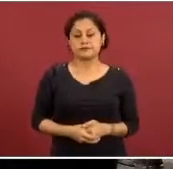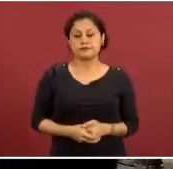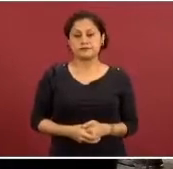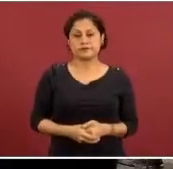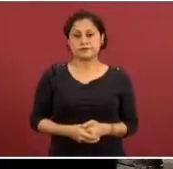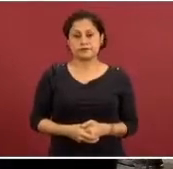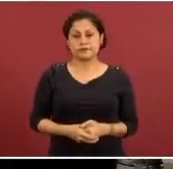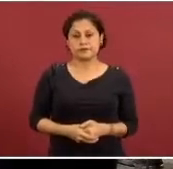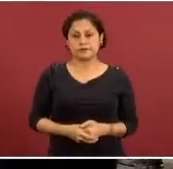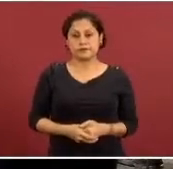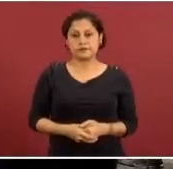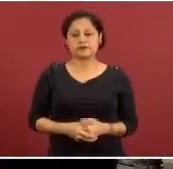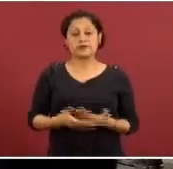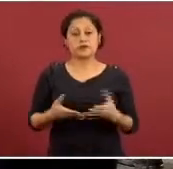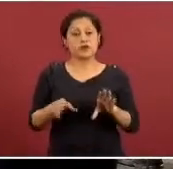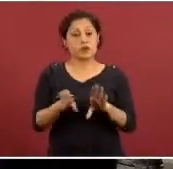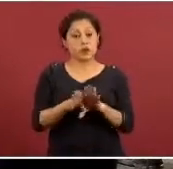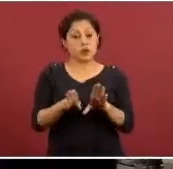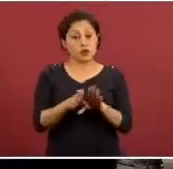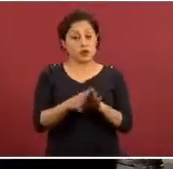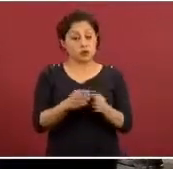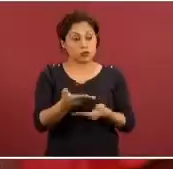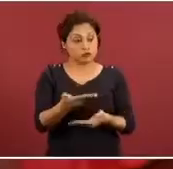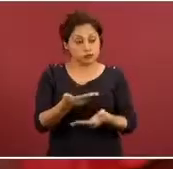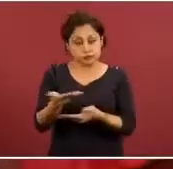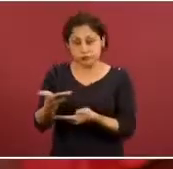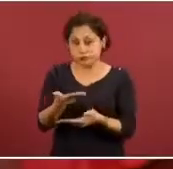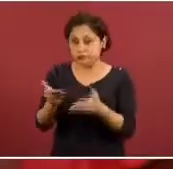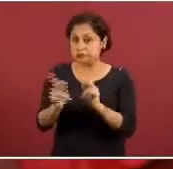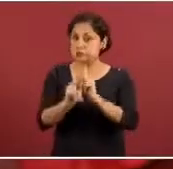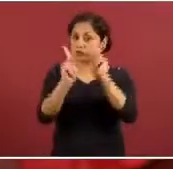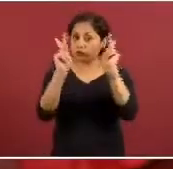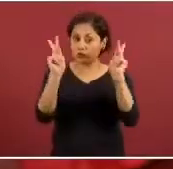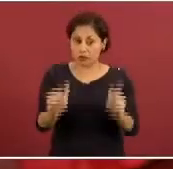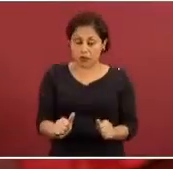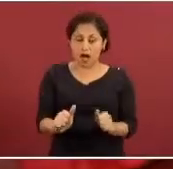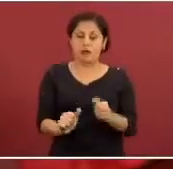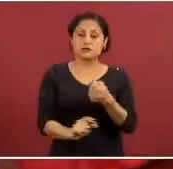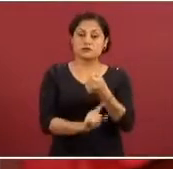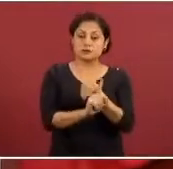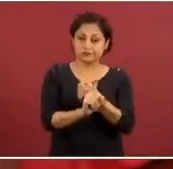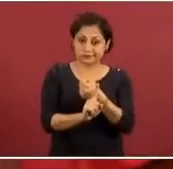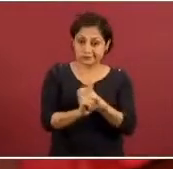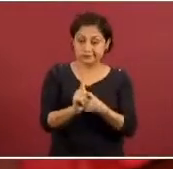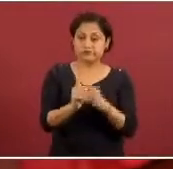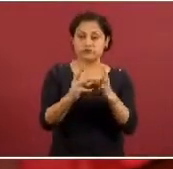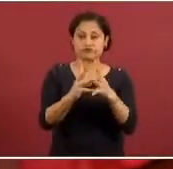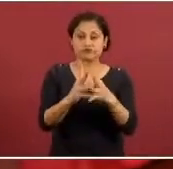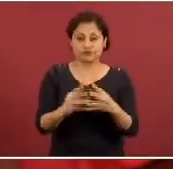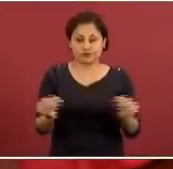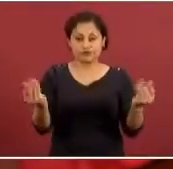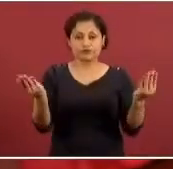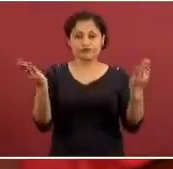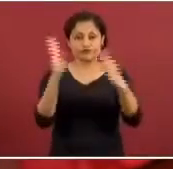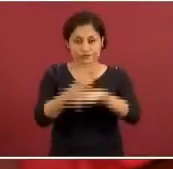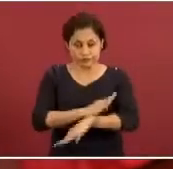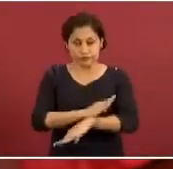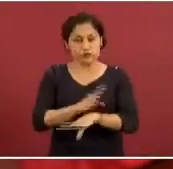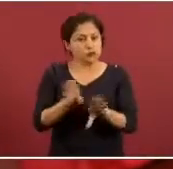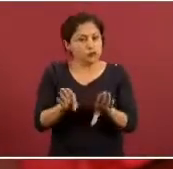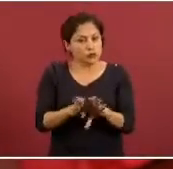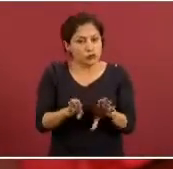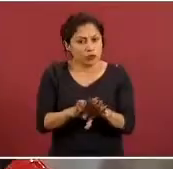Para el buen trato y la resolución pacífica de los conflictos, hay que expresar nuestras emociones